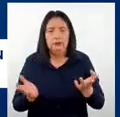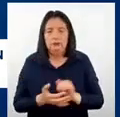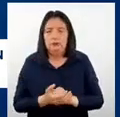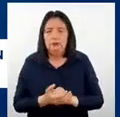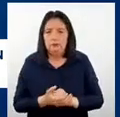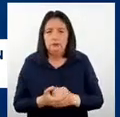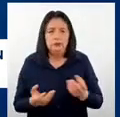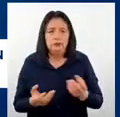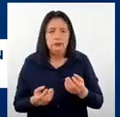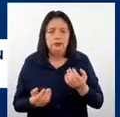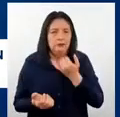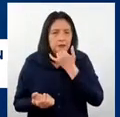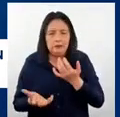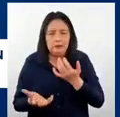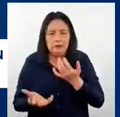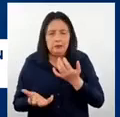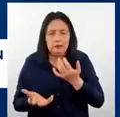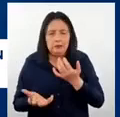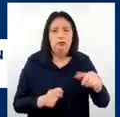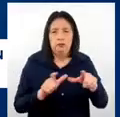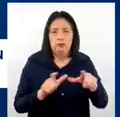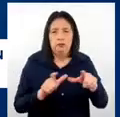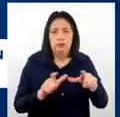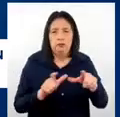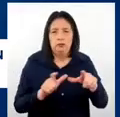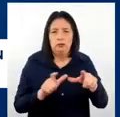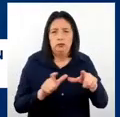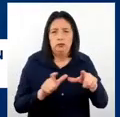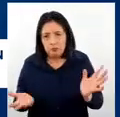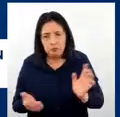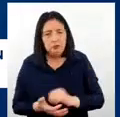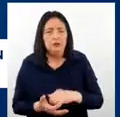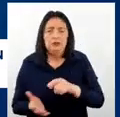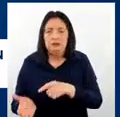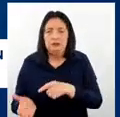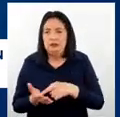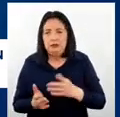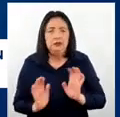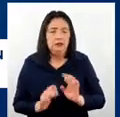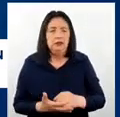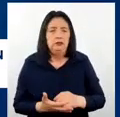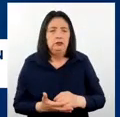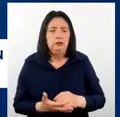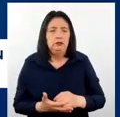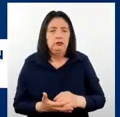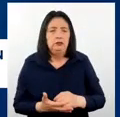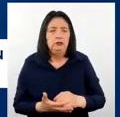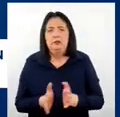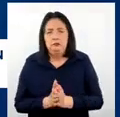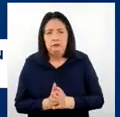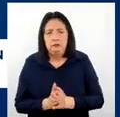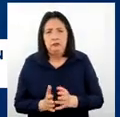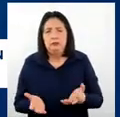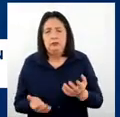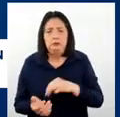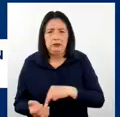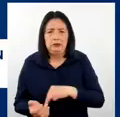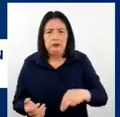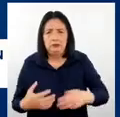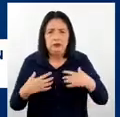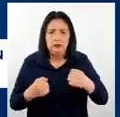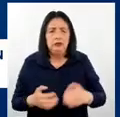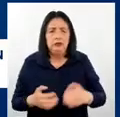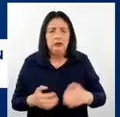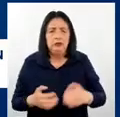como consecuencia hay otros lugares donde no se debe establecer, ¿no? Ahí Claro. nosotros hemos también pedido al Ministerio de Salud y a la PSM